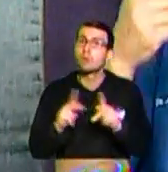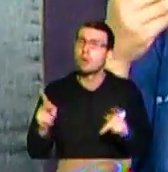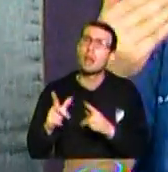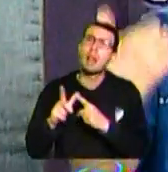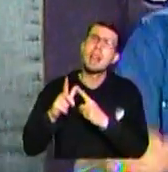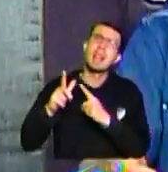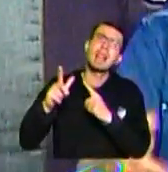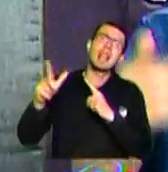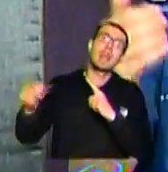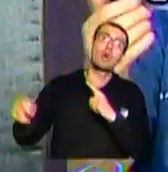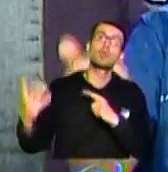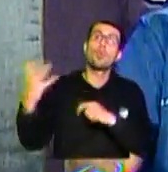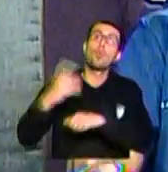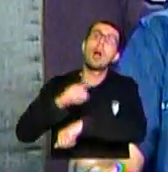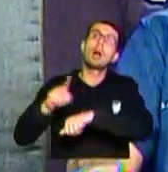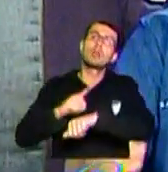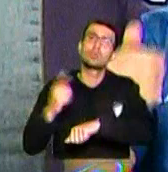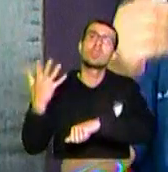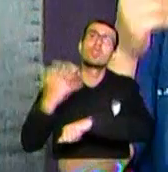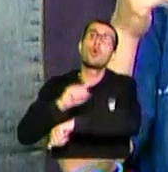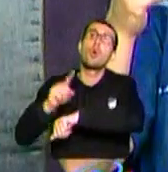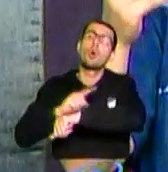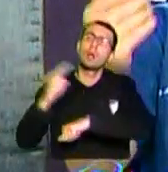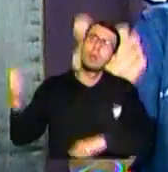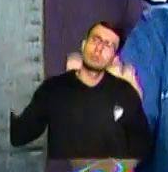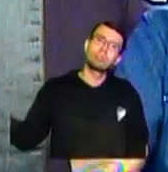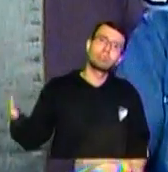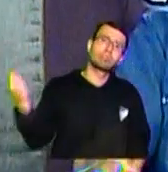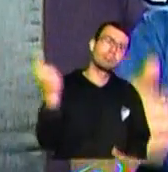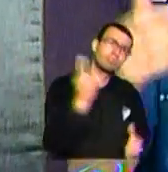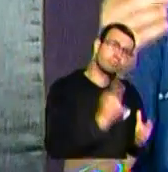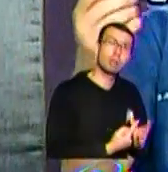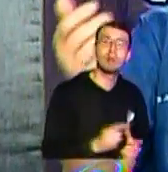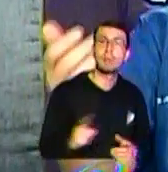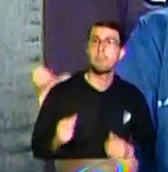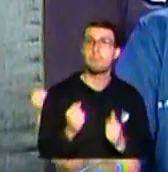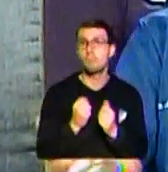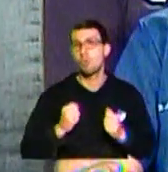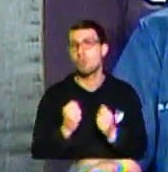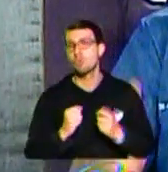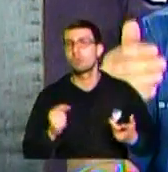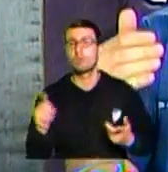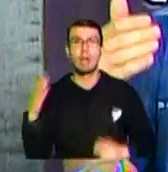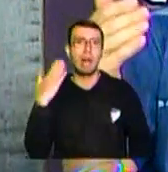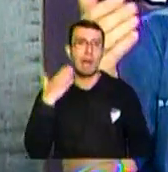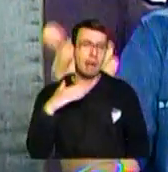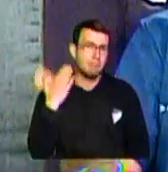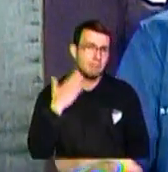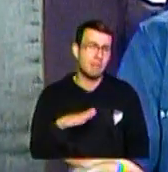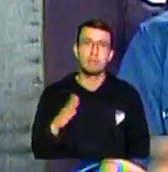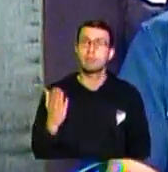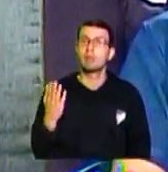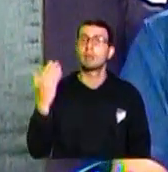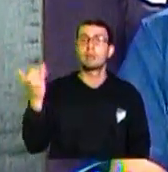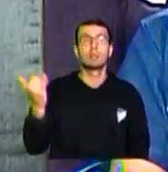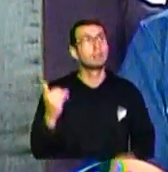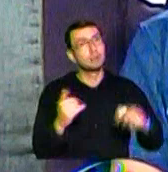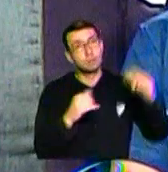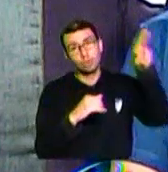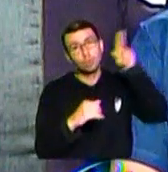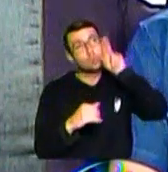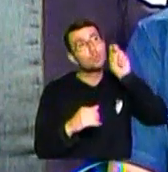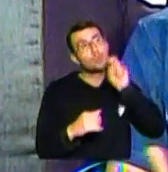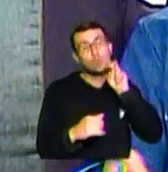que se han tomado 4 horas, 5 horas, gente que viene de Bogotá, gente que nos llega de Armenia, gente que nos llega de la costa. De